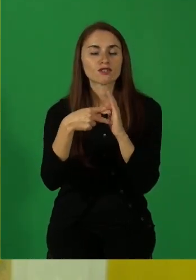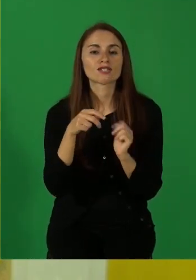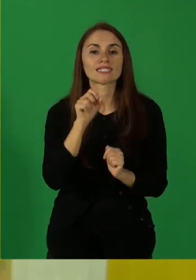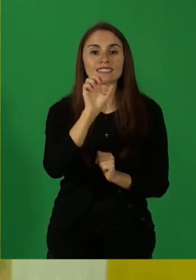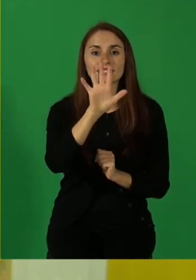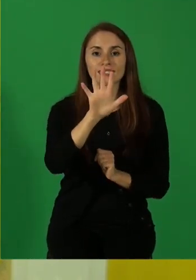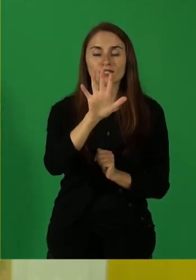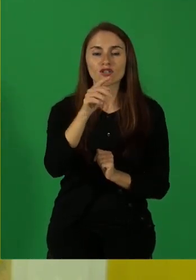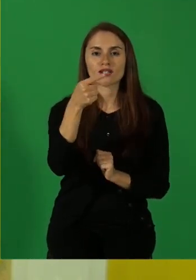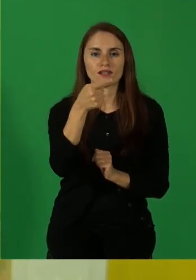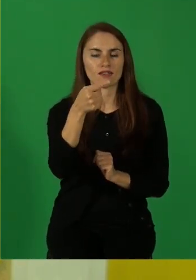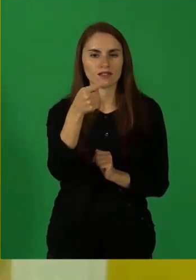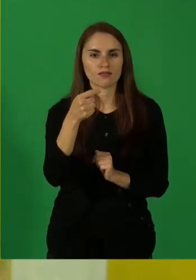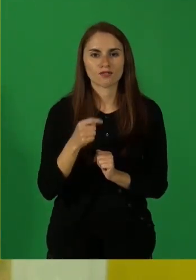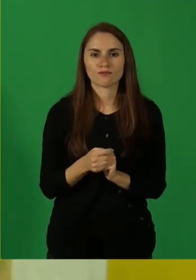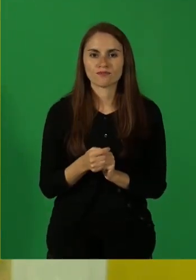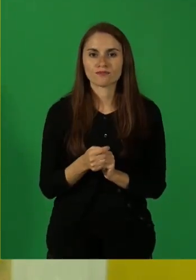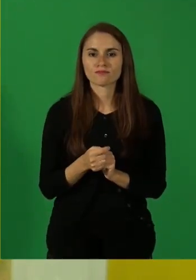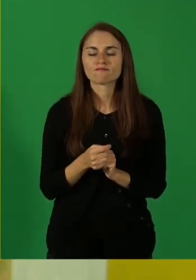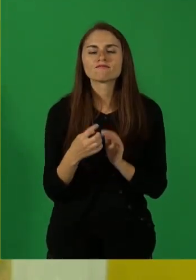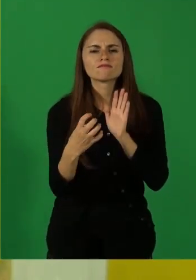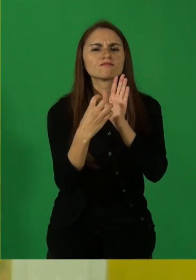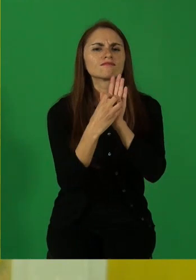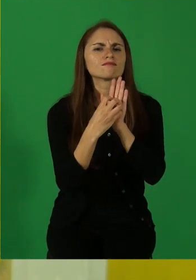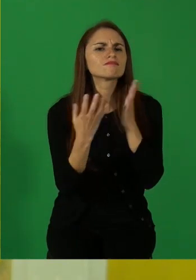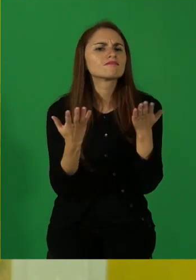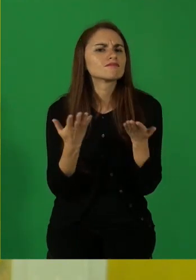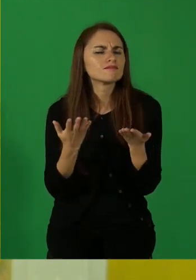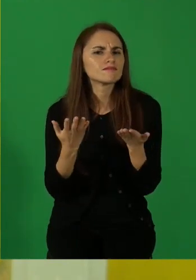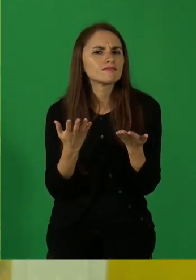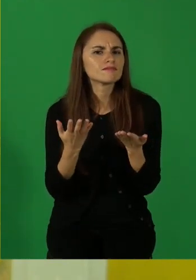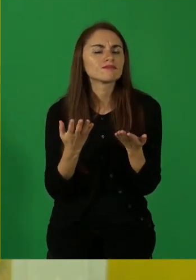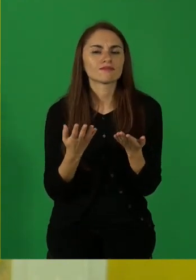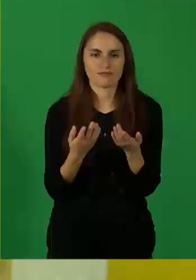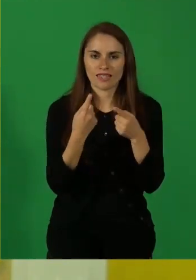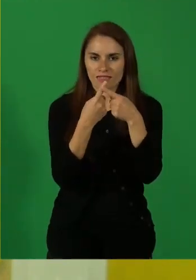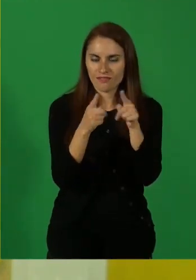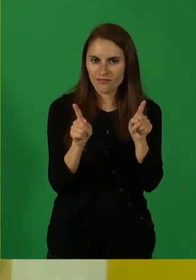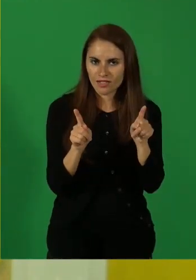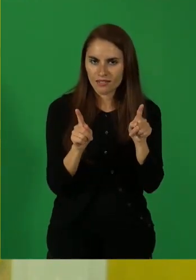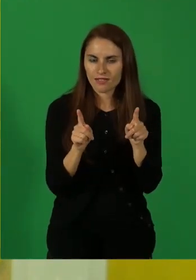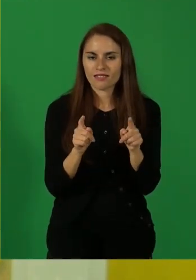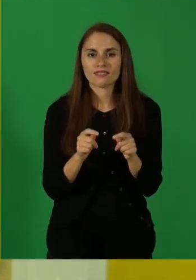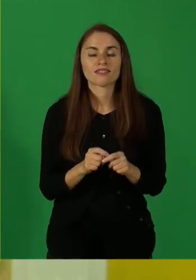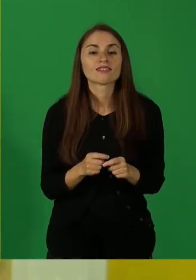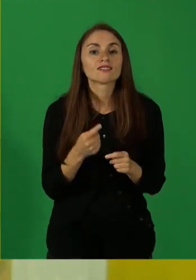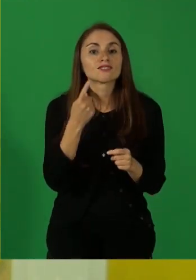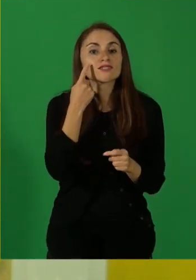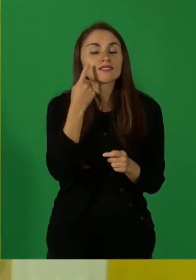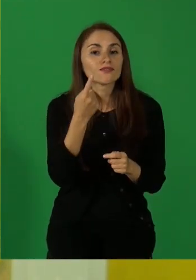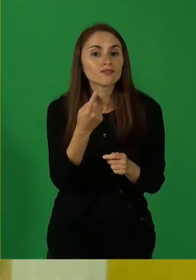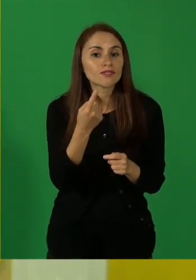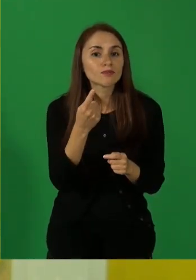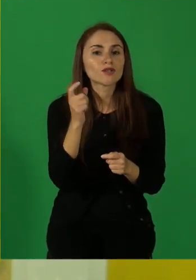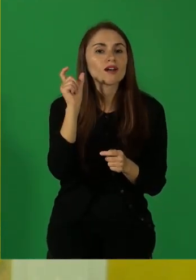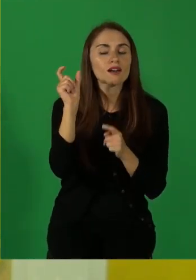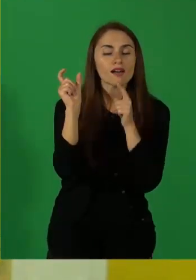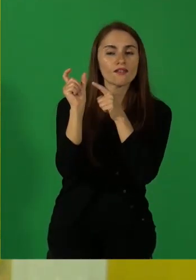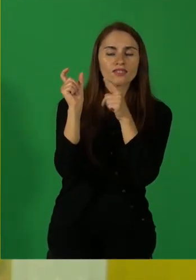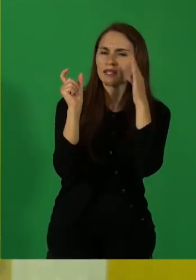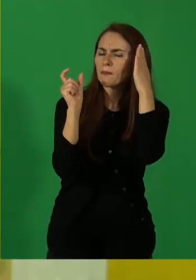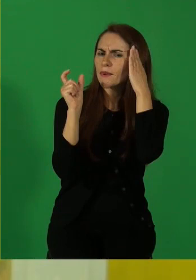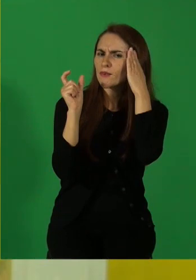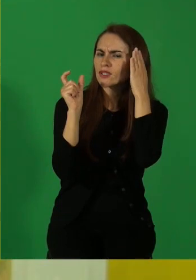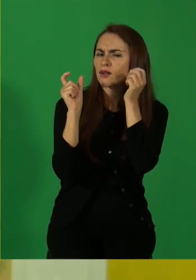5 negativo. ¿Cómo son los signos de los números? Diferentes. Por lo tanto, ¿cuál es la ficha que debe